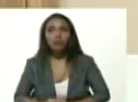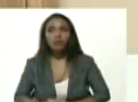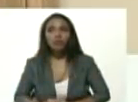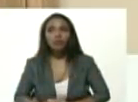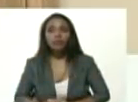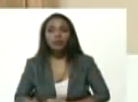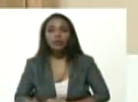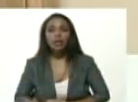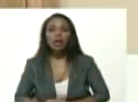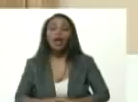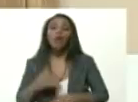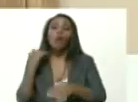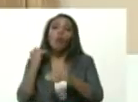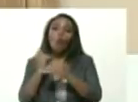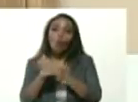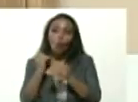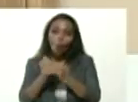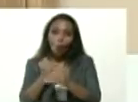Igualmente,